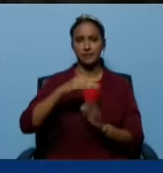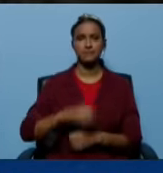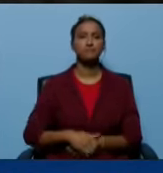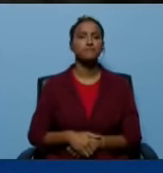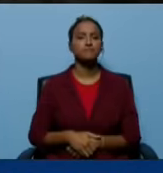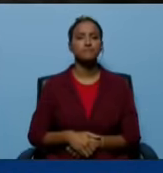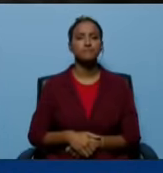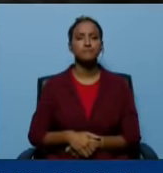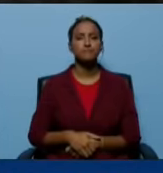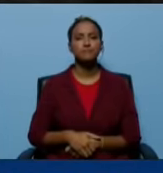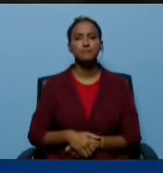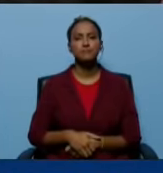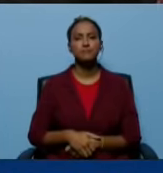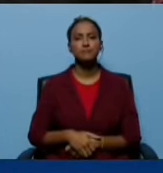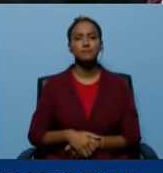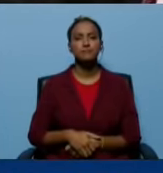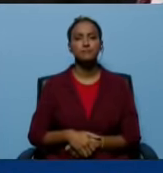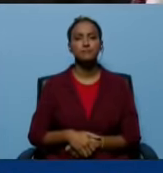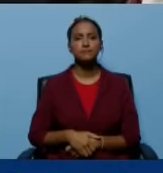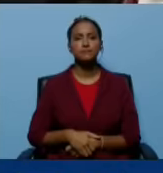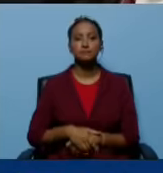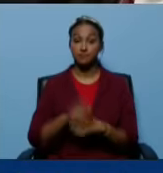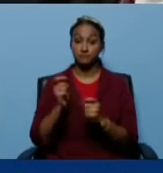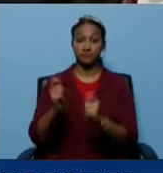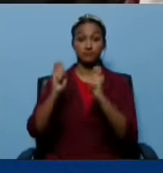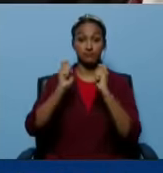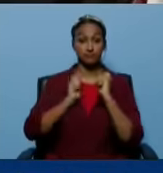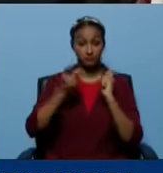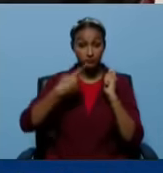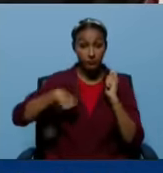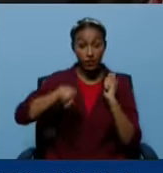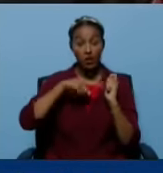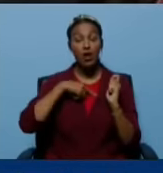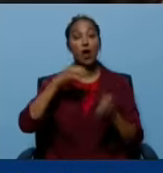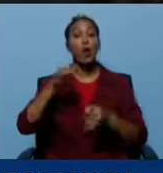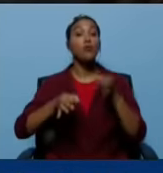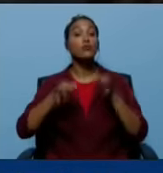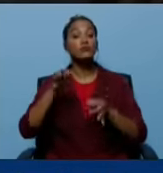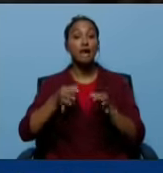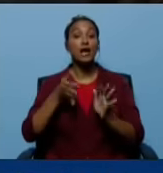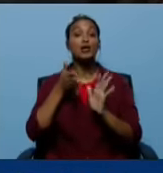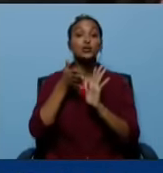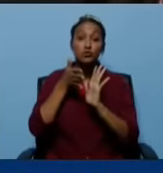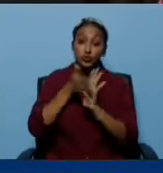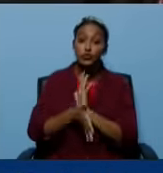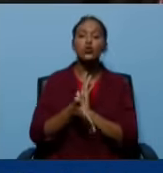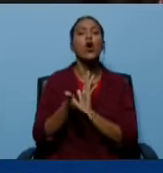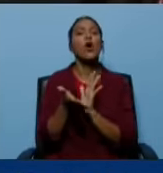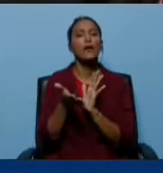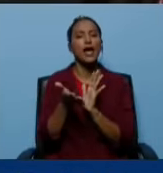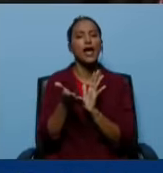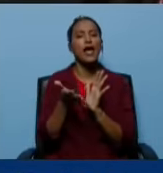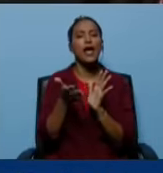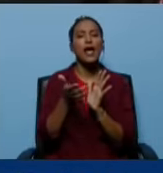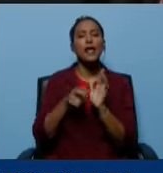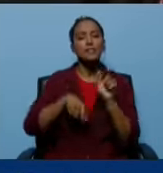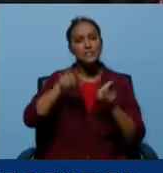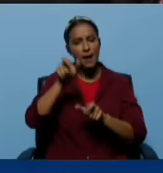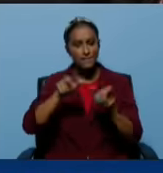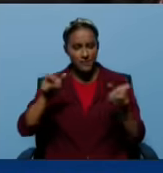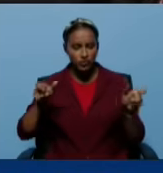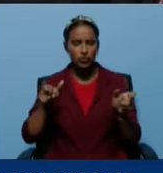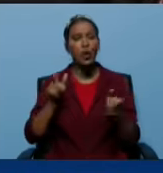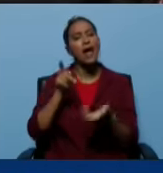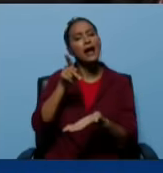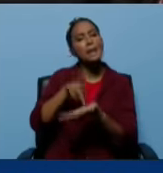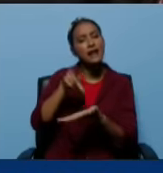este órgano control judicial de las actuaciones u omisiones de los agentes que intervinieron en el referido